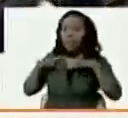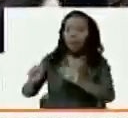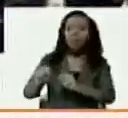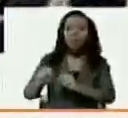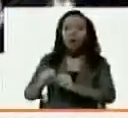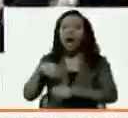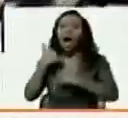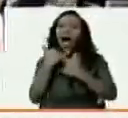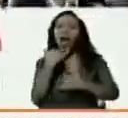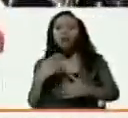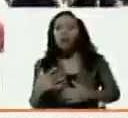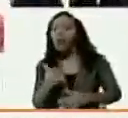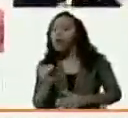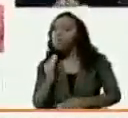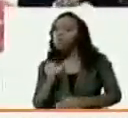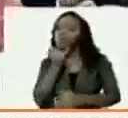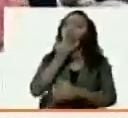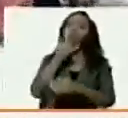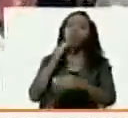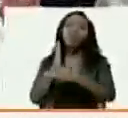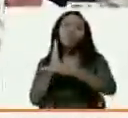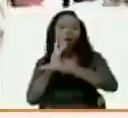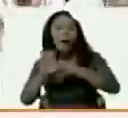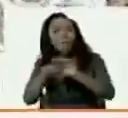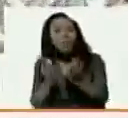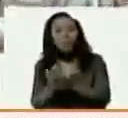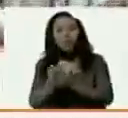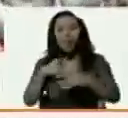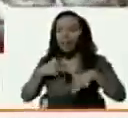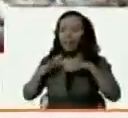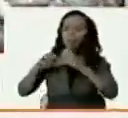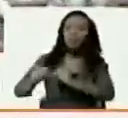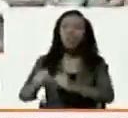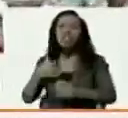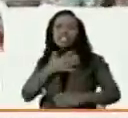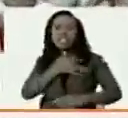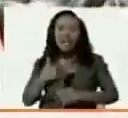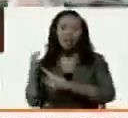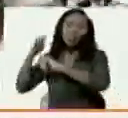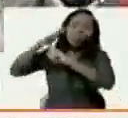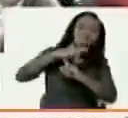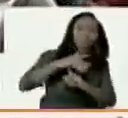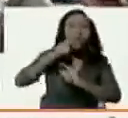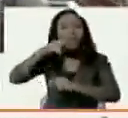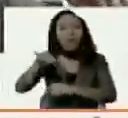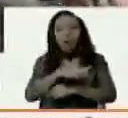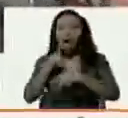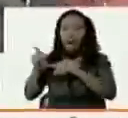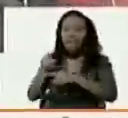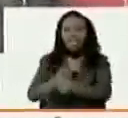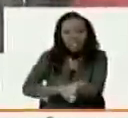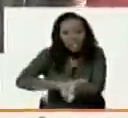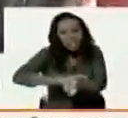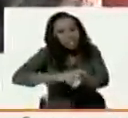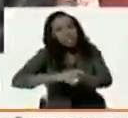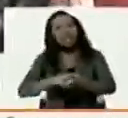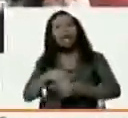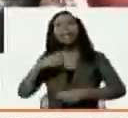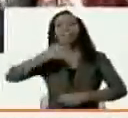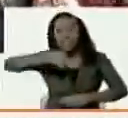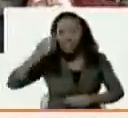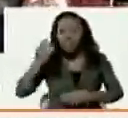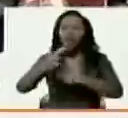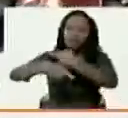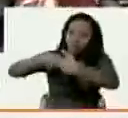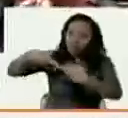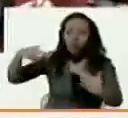comete alguna atrocidad en el mundo. Cada vez que el imperialismo quiere someter a algún pueblo, ahí hierve la sangre de los que verdaderamente van a